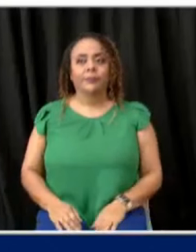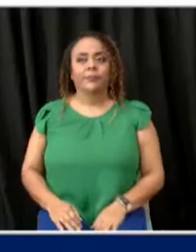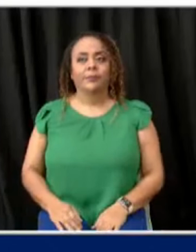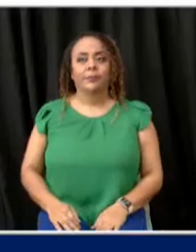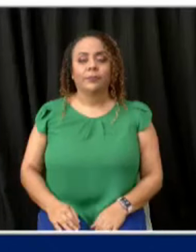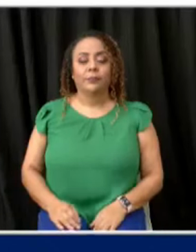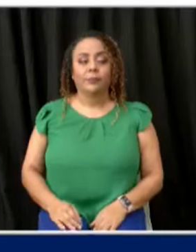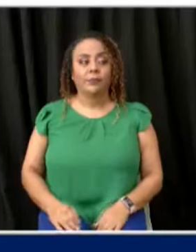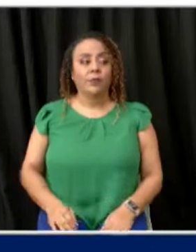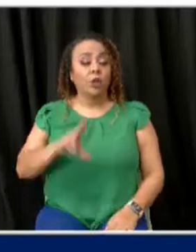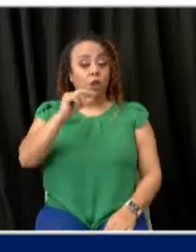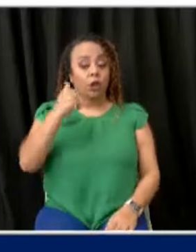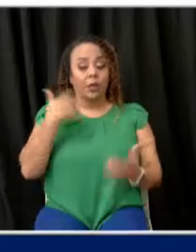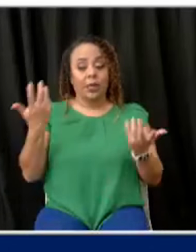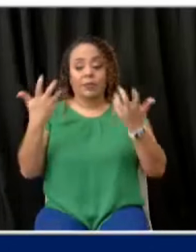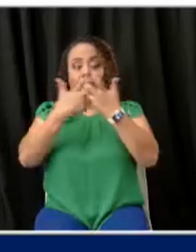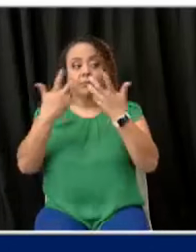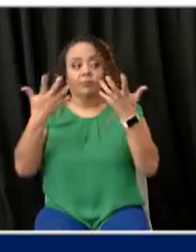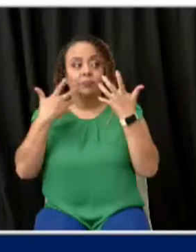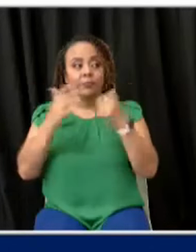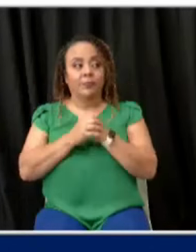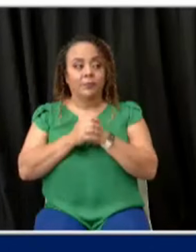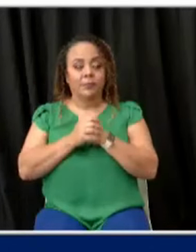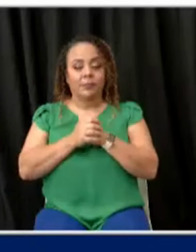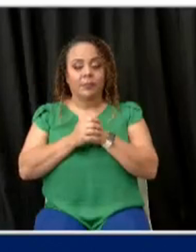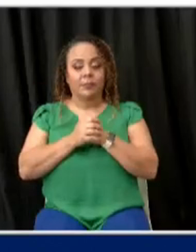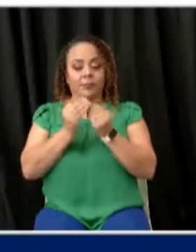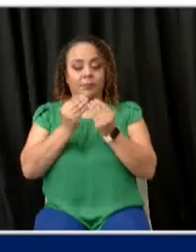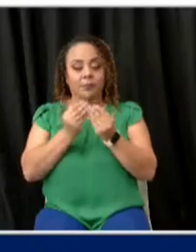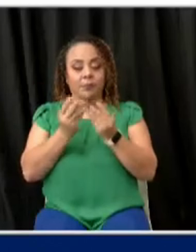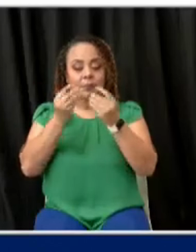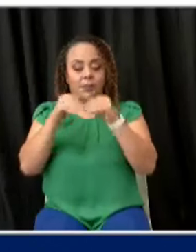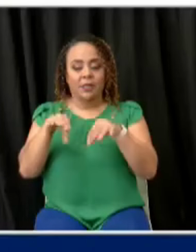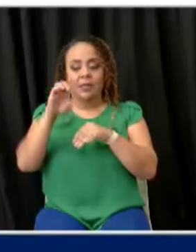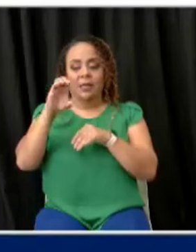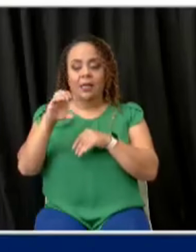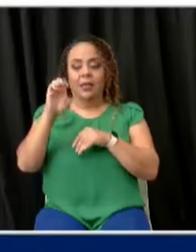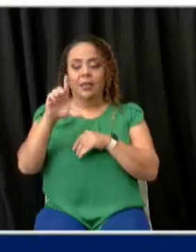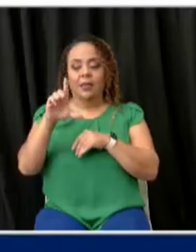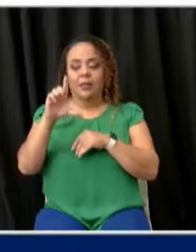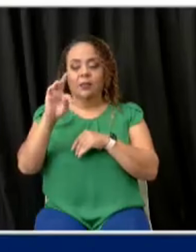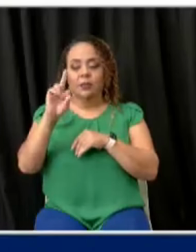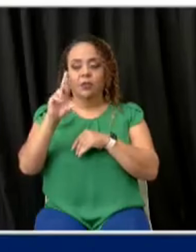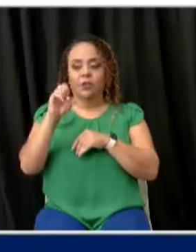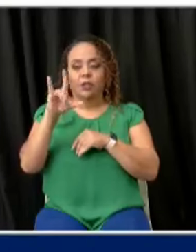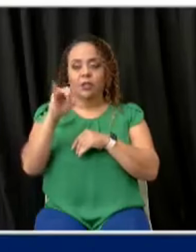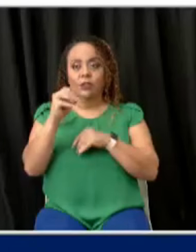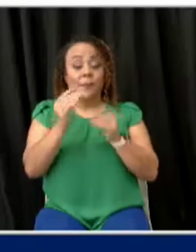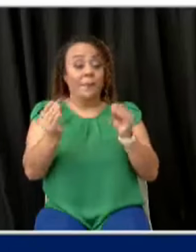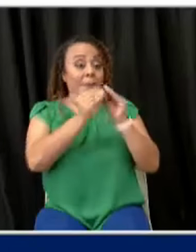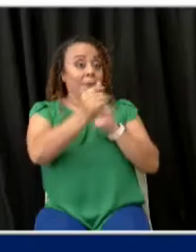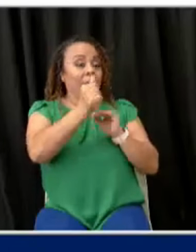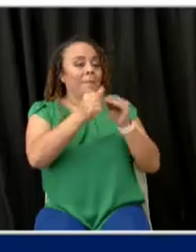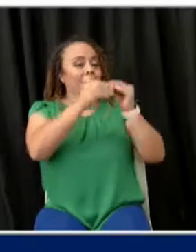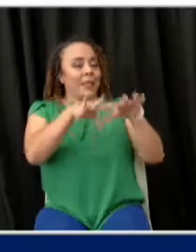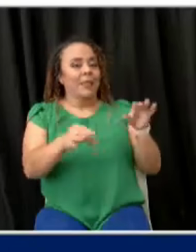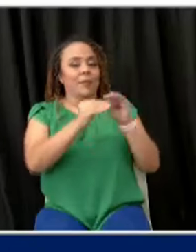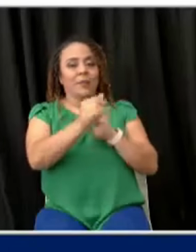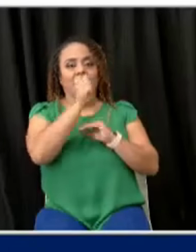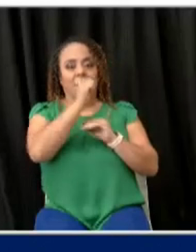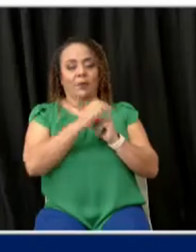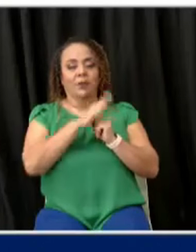está aclimatada, pierde más electrolitos. Si está aclimatada, pierde más agua. Pierde más agua